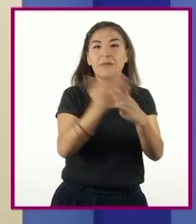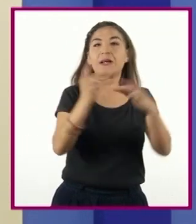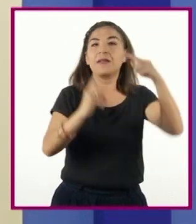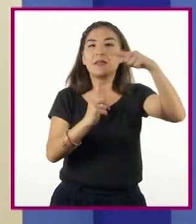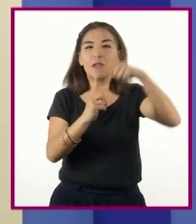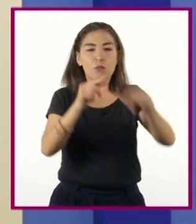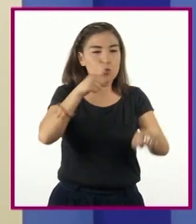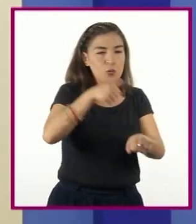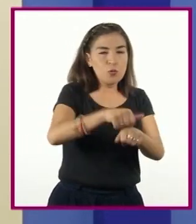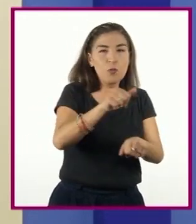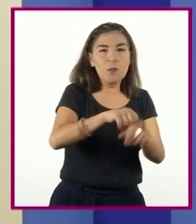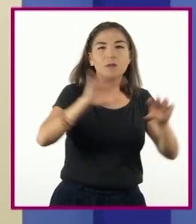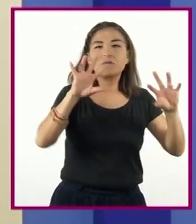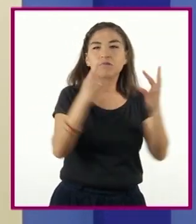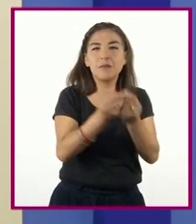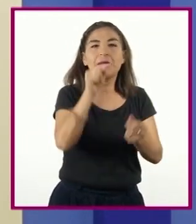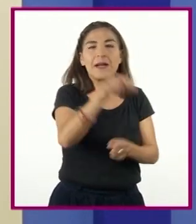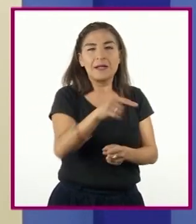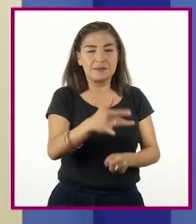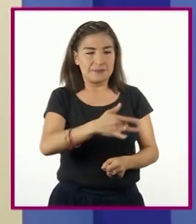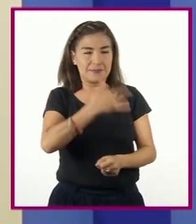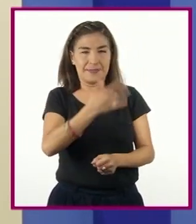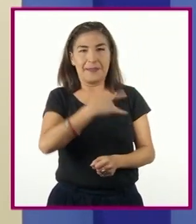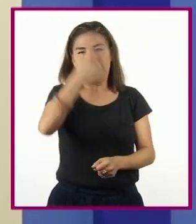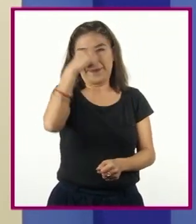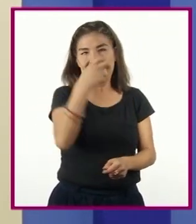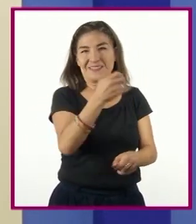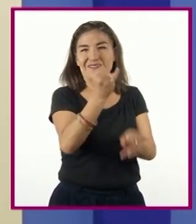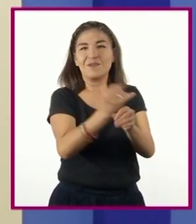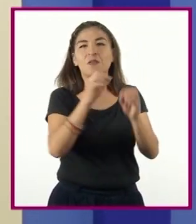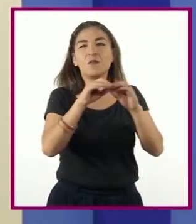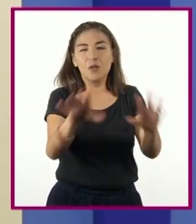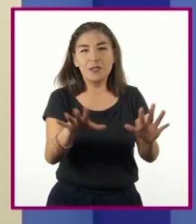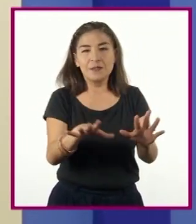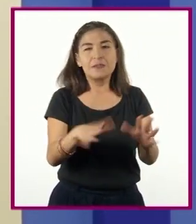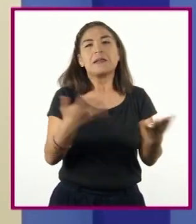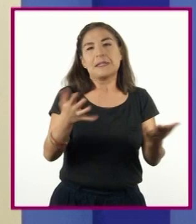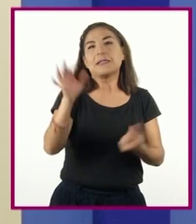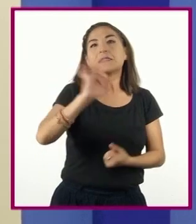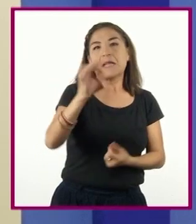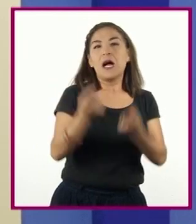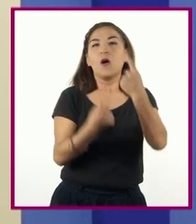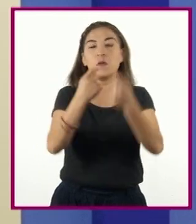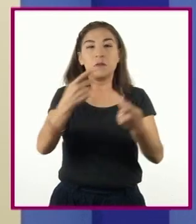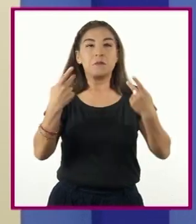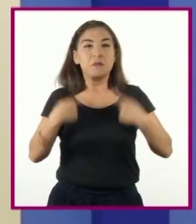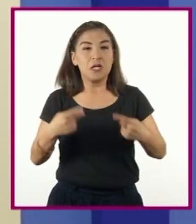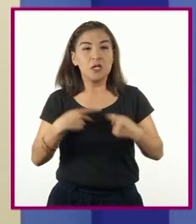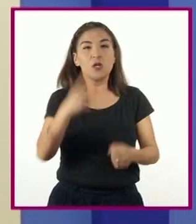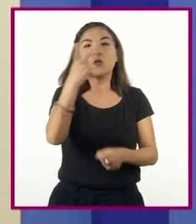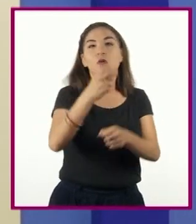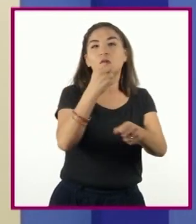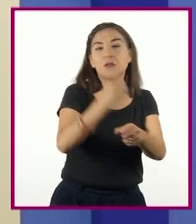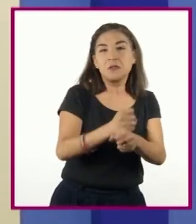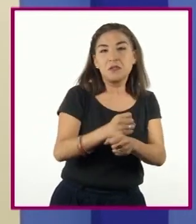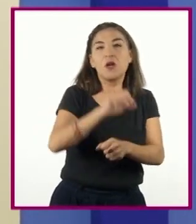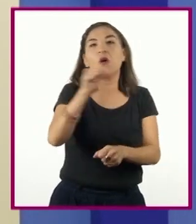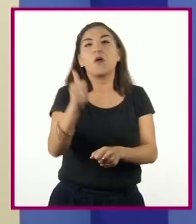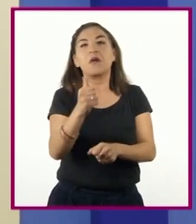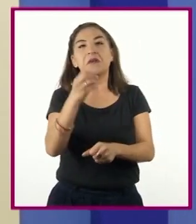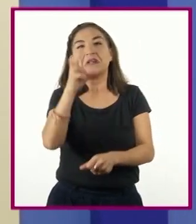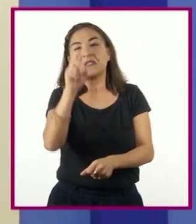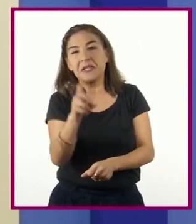número total de personas consideradas para ese dato, por lo que algunas personas viven 2 años, otras